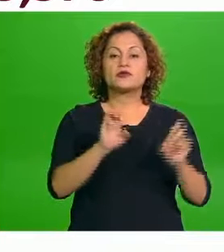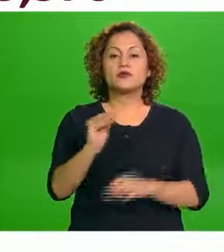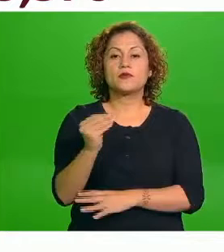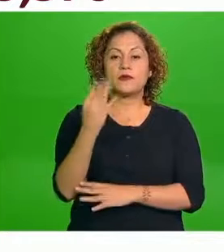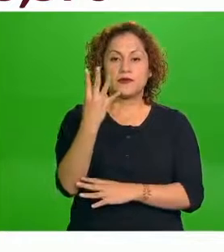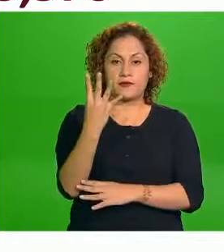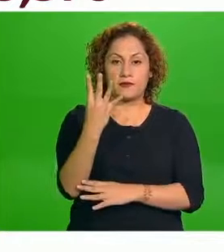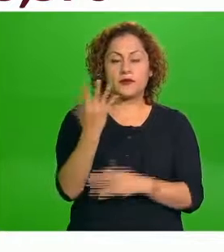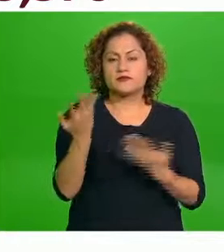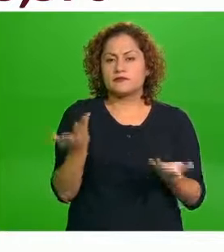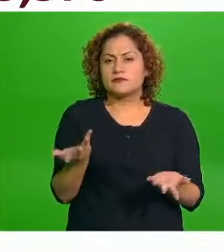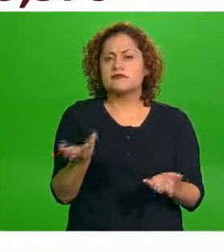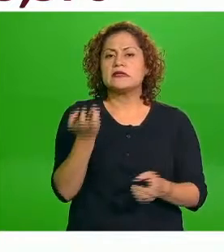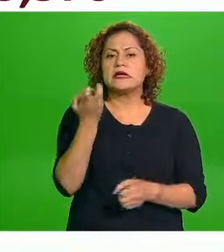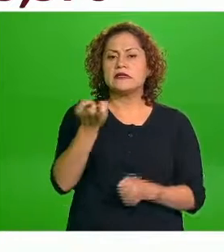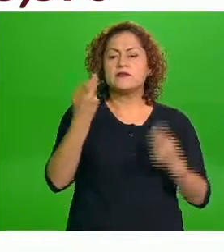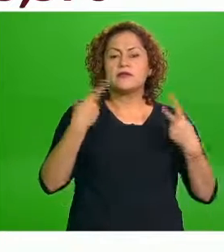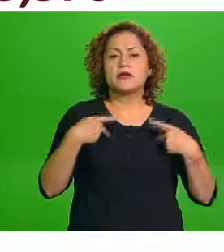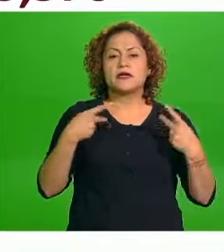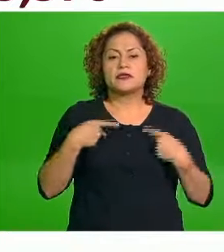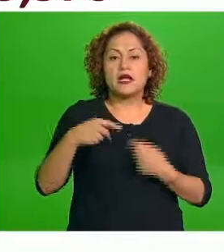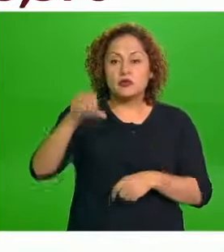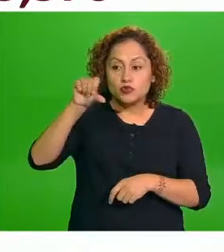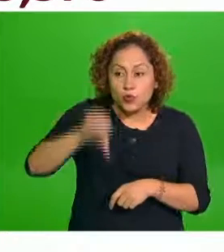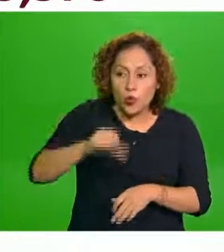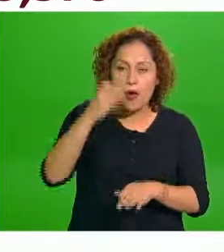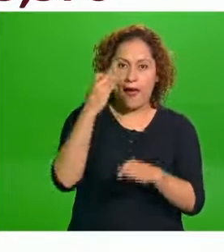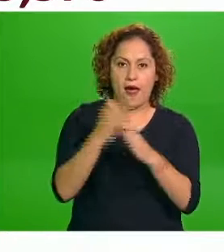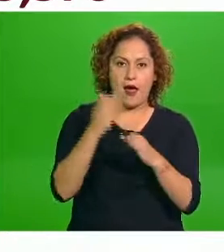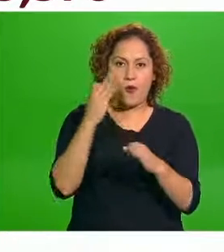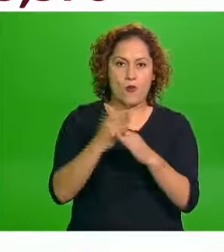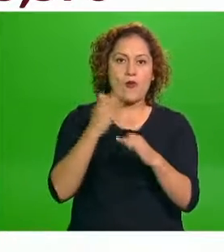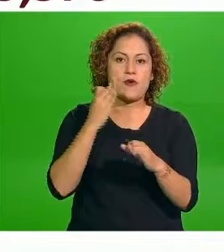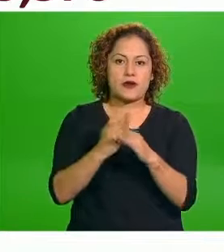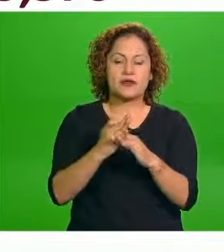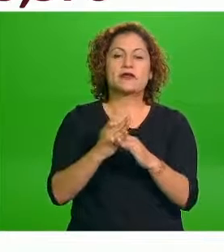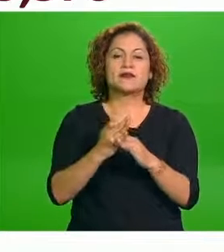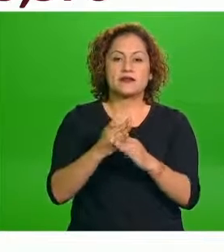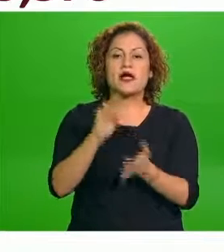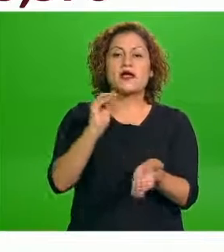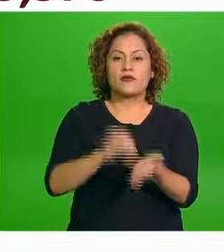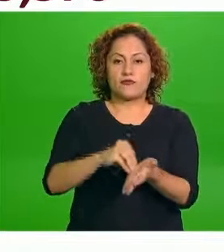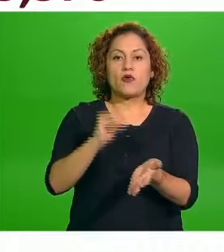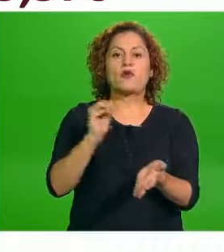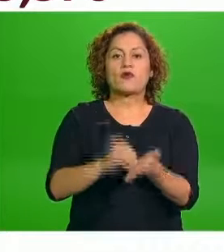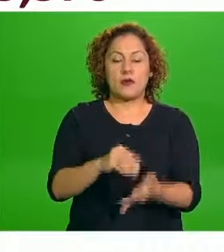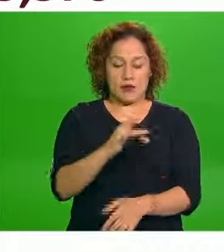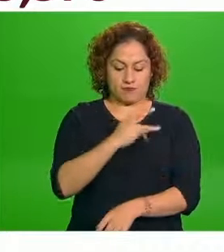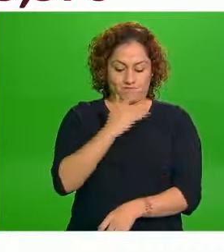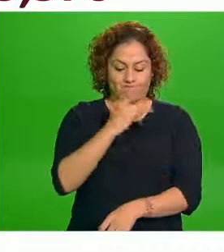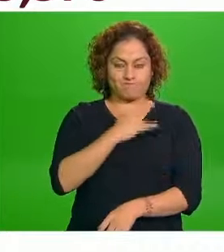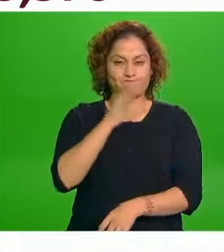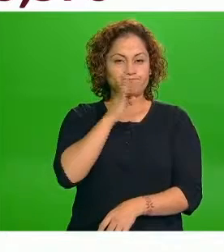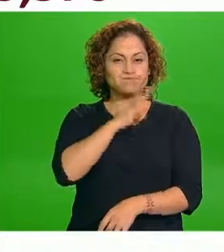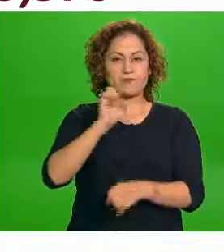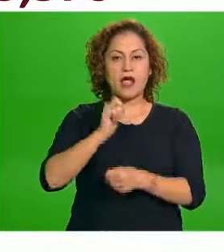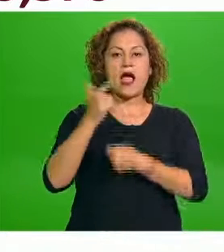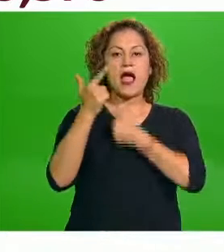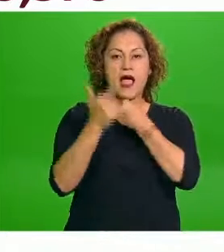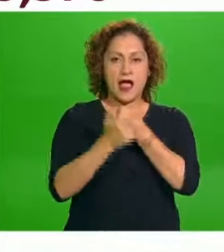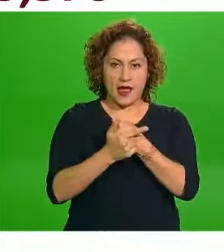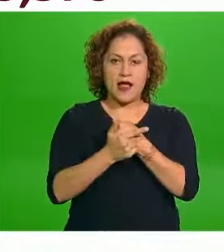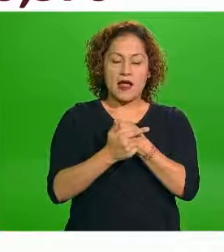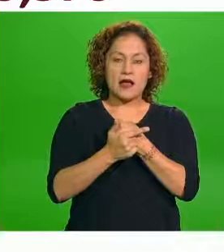21.894. Es decir, son casos que al día de hoy estarían todavía en un proceso que presentan signos y síntomas, ¿no?, con base a la